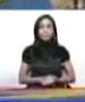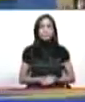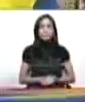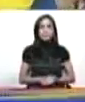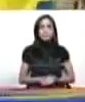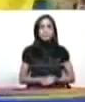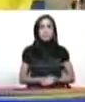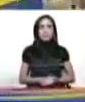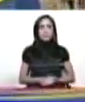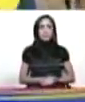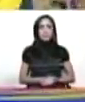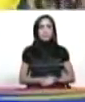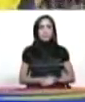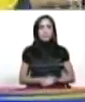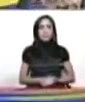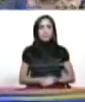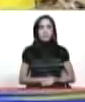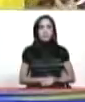¿Ustedes me entienden?